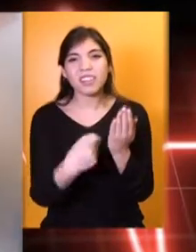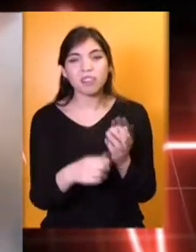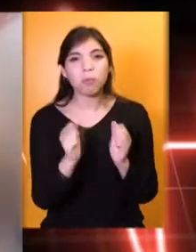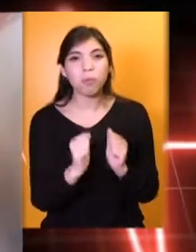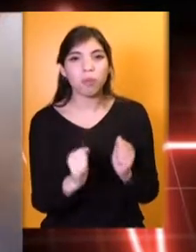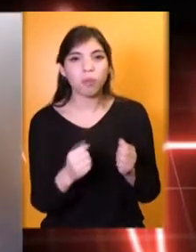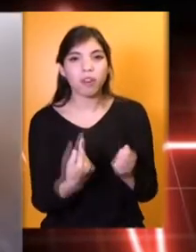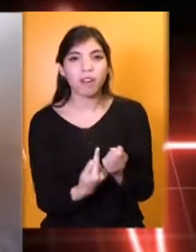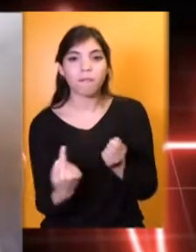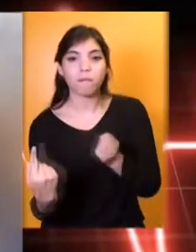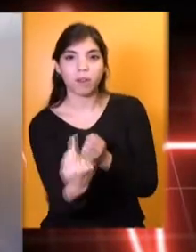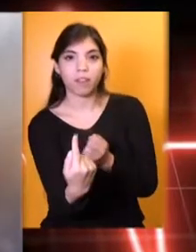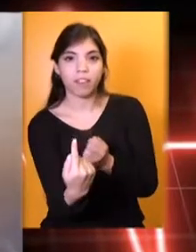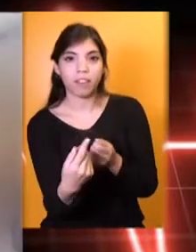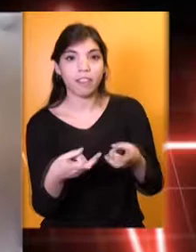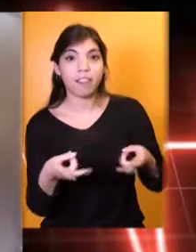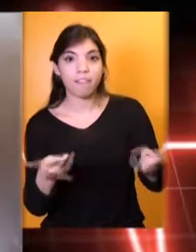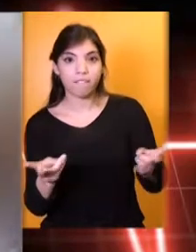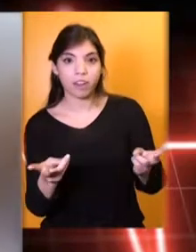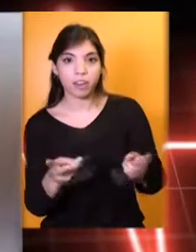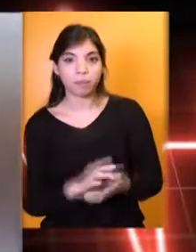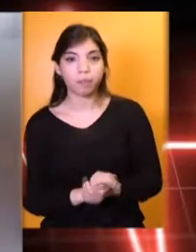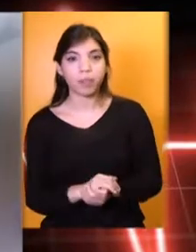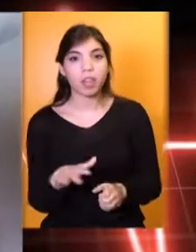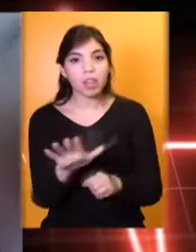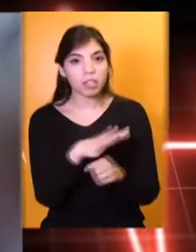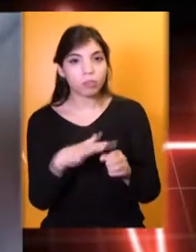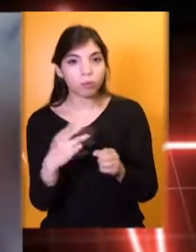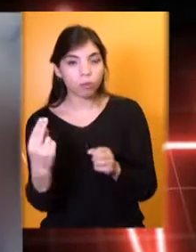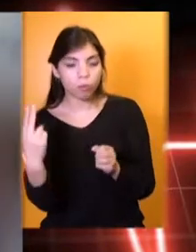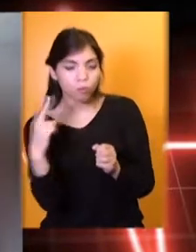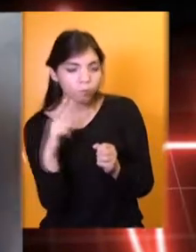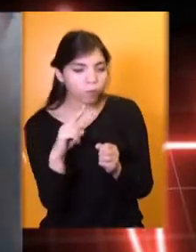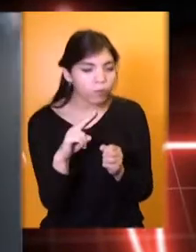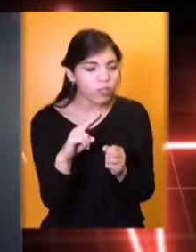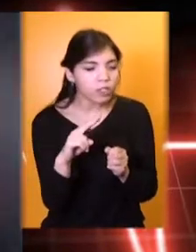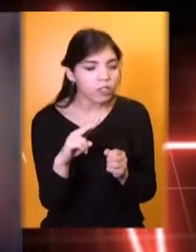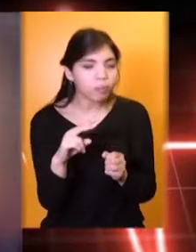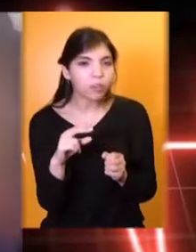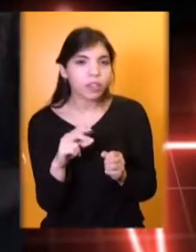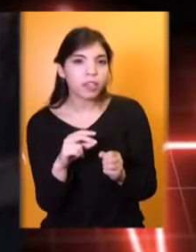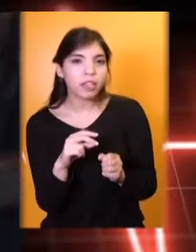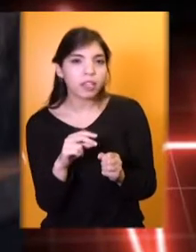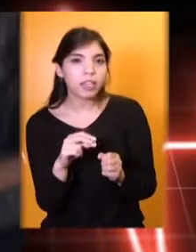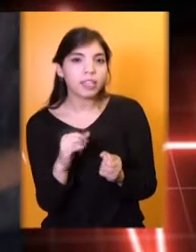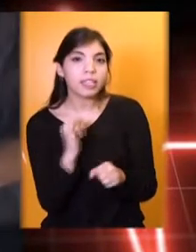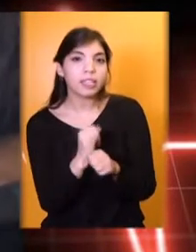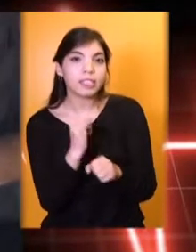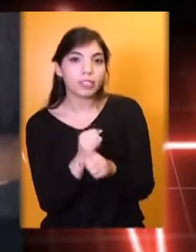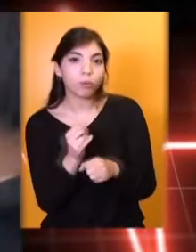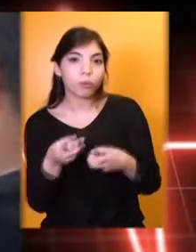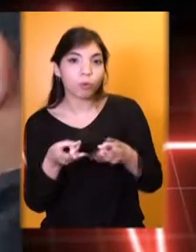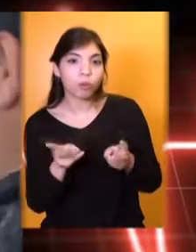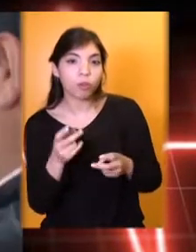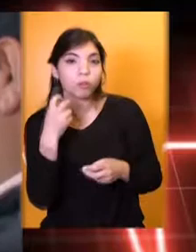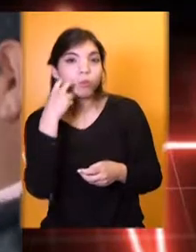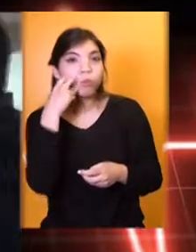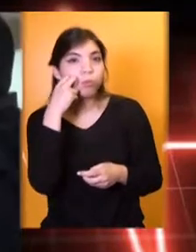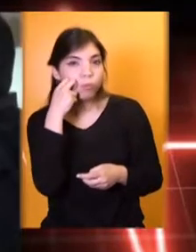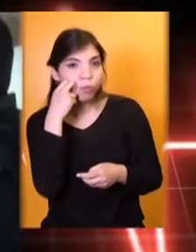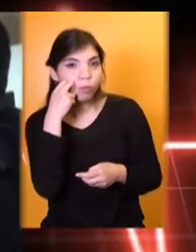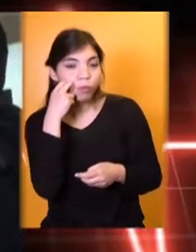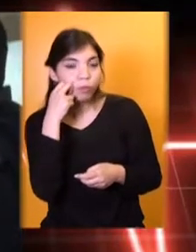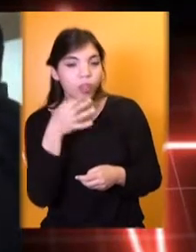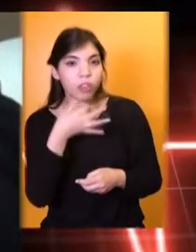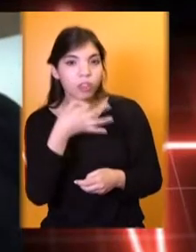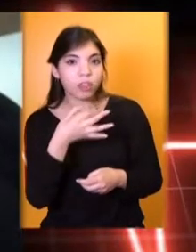la libertad condicional. La situación es mirada de cerca por el Instituto de Derechos Humanos, tomando como referencia que Gendarmería